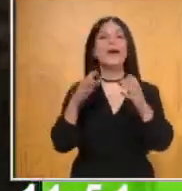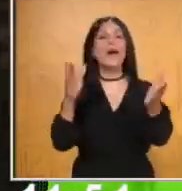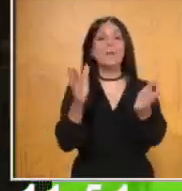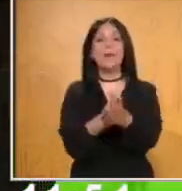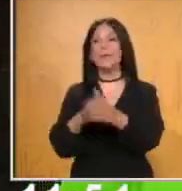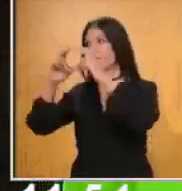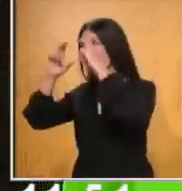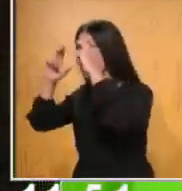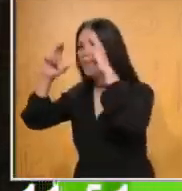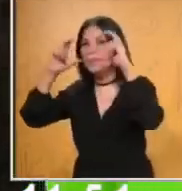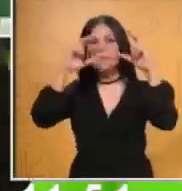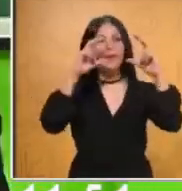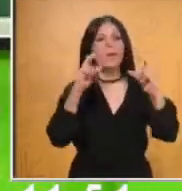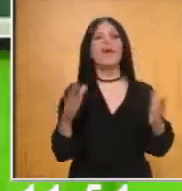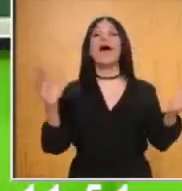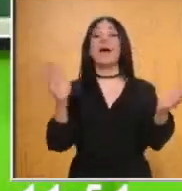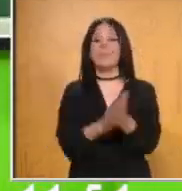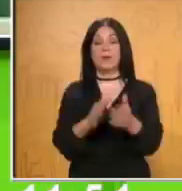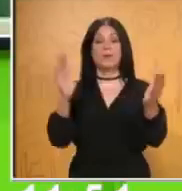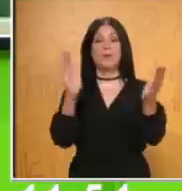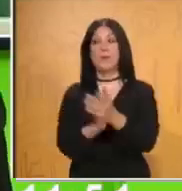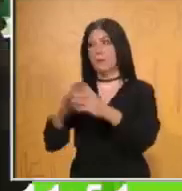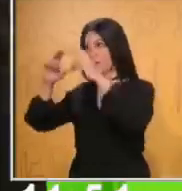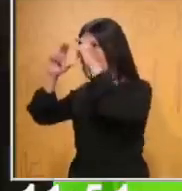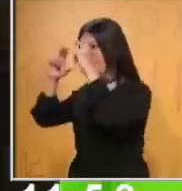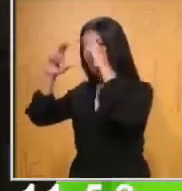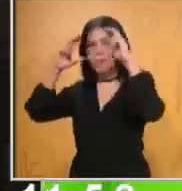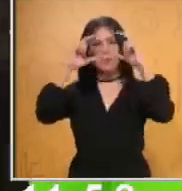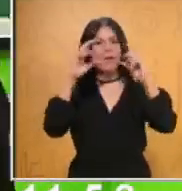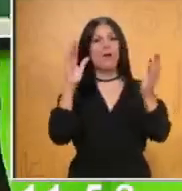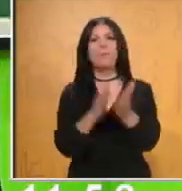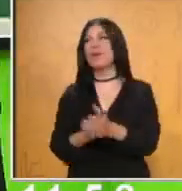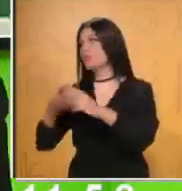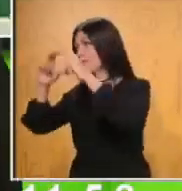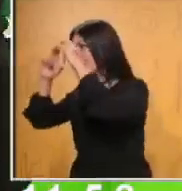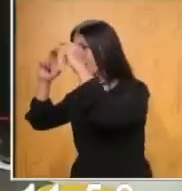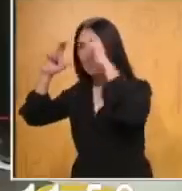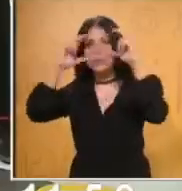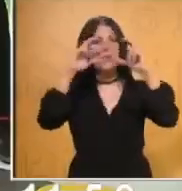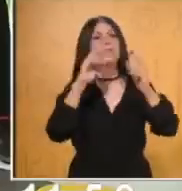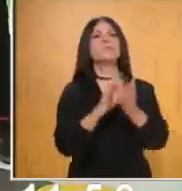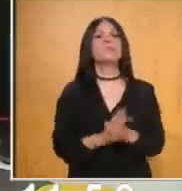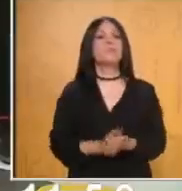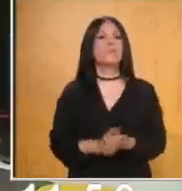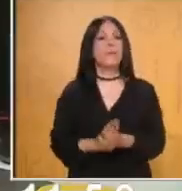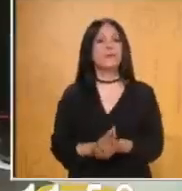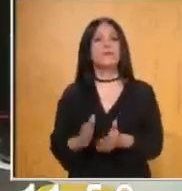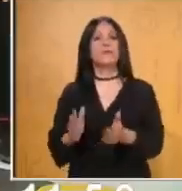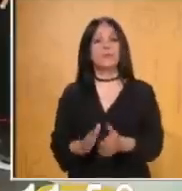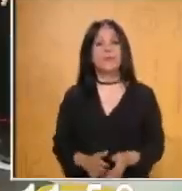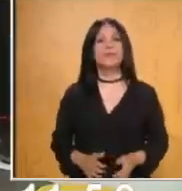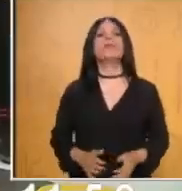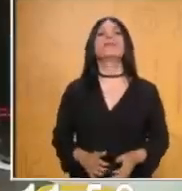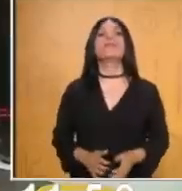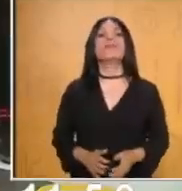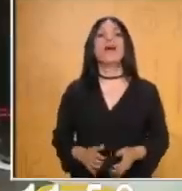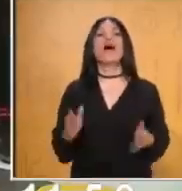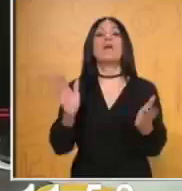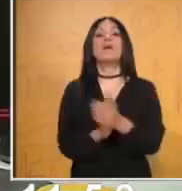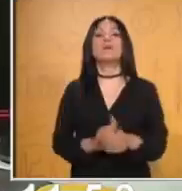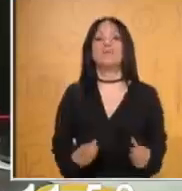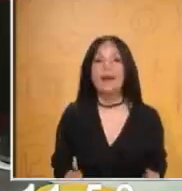buceo. Aplauso, te veo, buceo. Aplauso, aplauso, te veo, buceo. Aplauso, te veo, buceo. Aplauso, me agacho, me